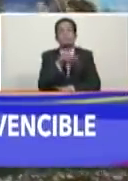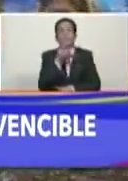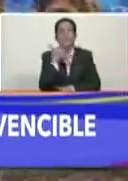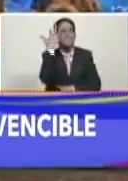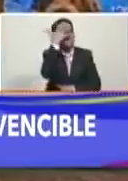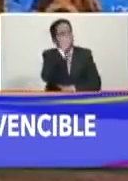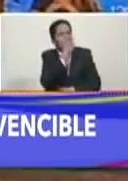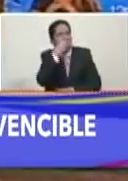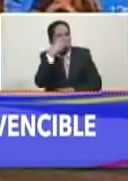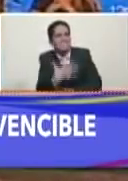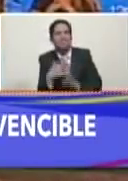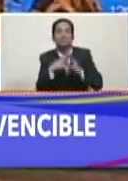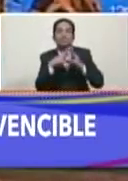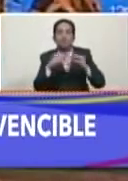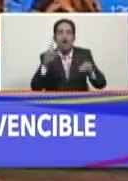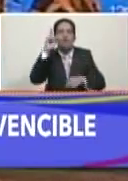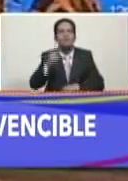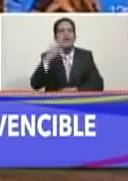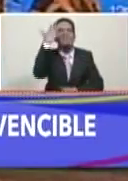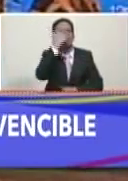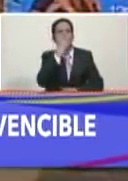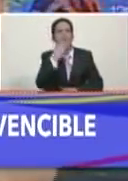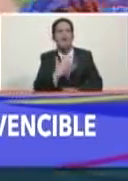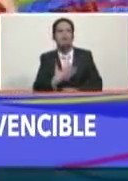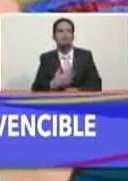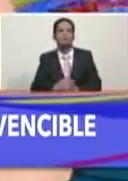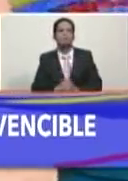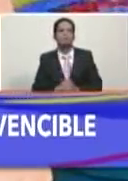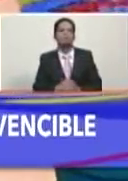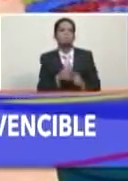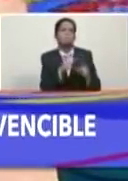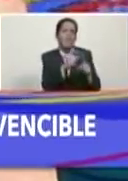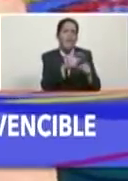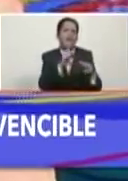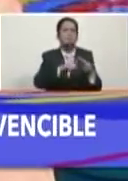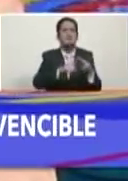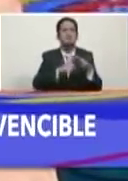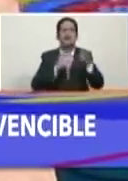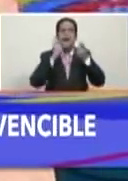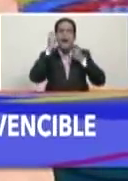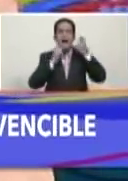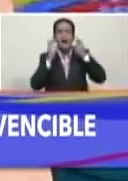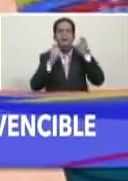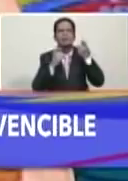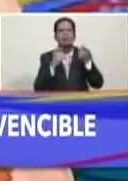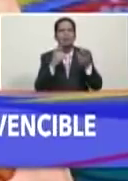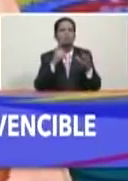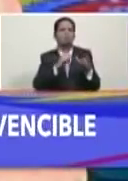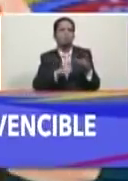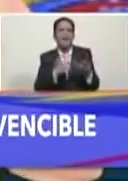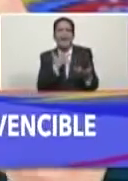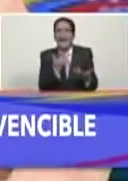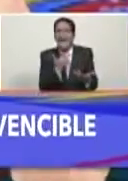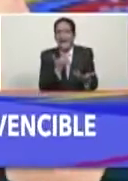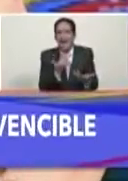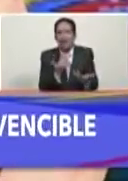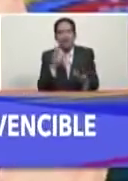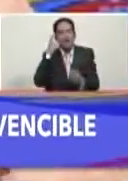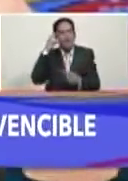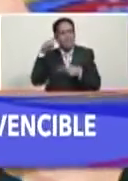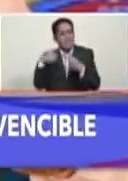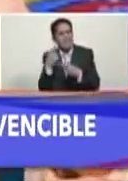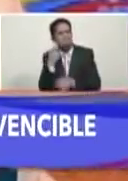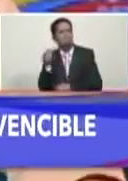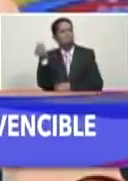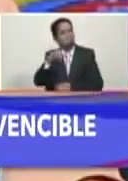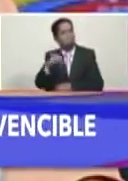tiene que ser bello. Cada cosa, cada palabra, cada gesto, cada acción, cada día tiene que ser más bello